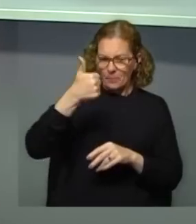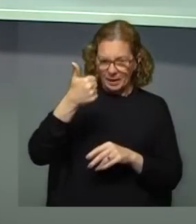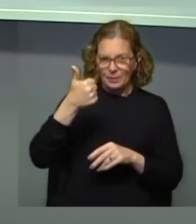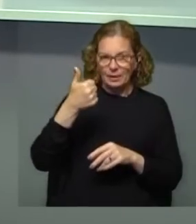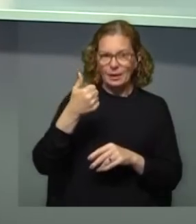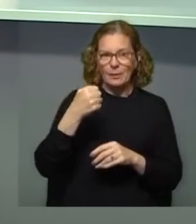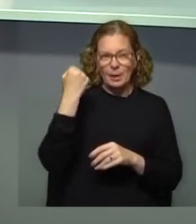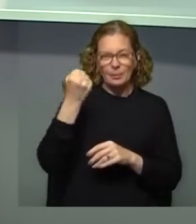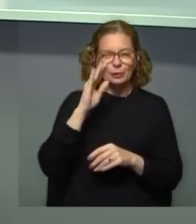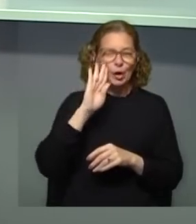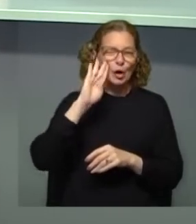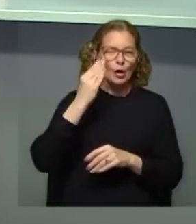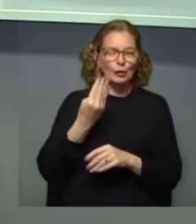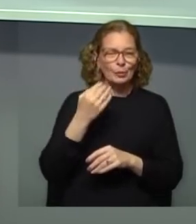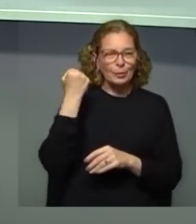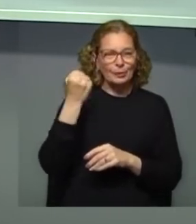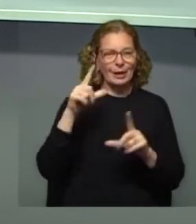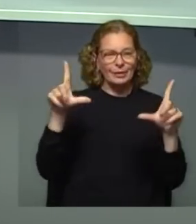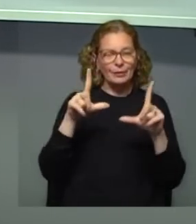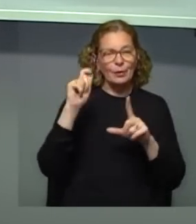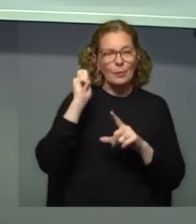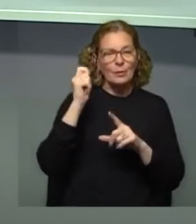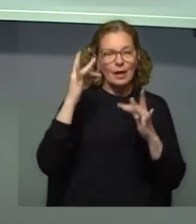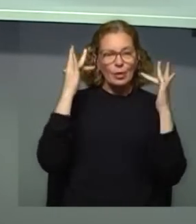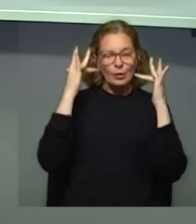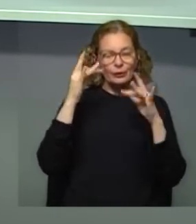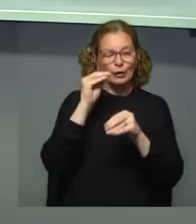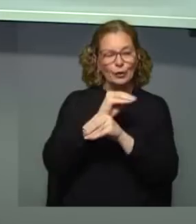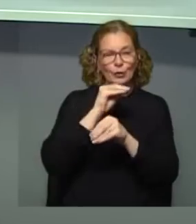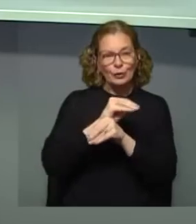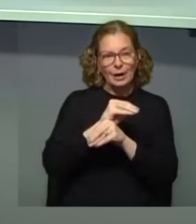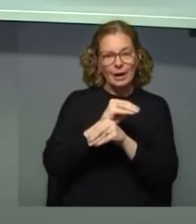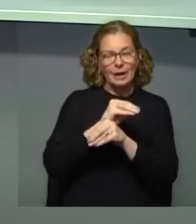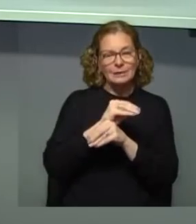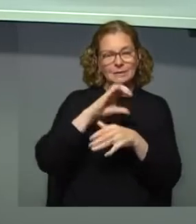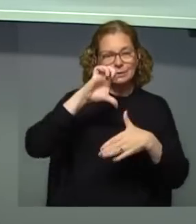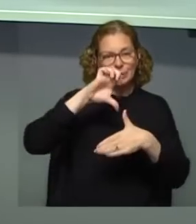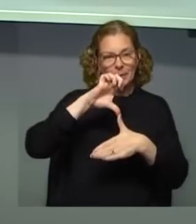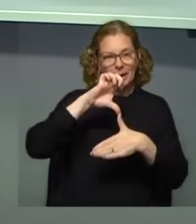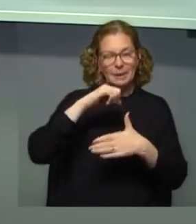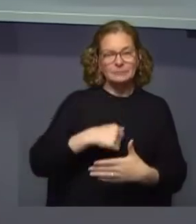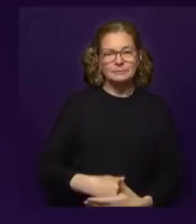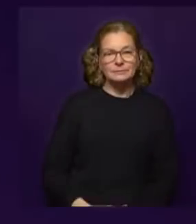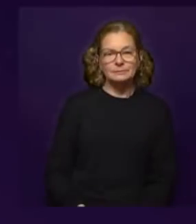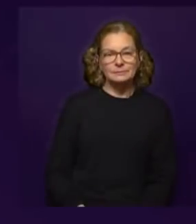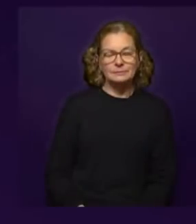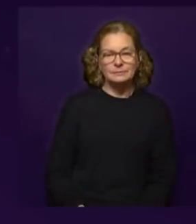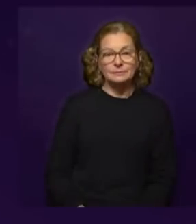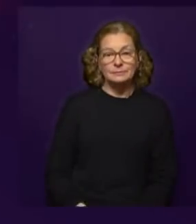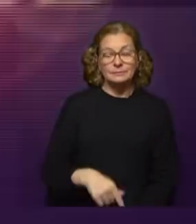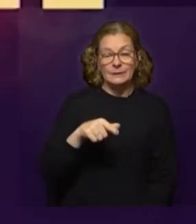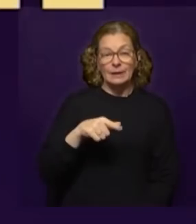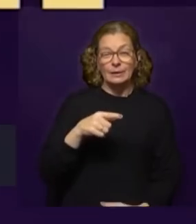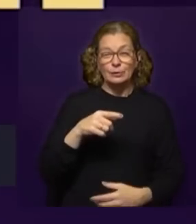que constituyen el principal reconocimiento a la televisión pública educativa y cultural de latinoamérica para